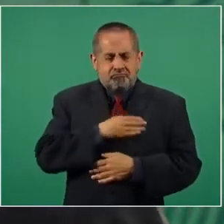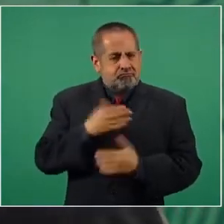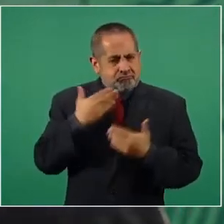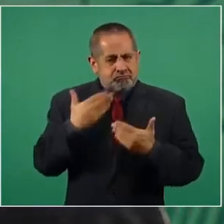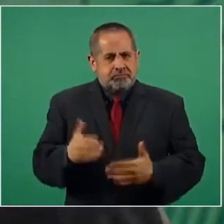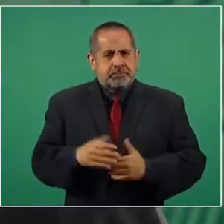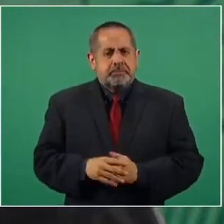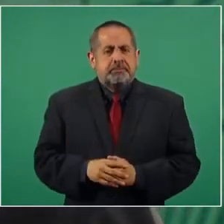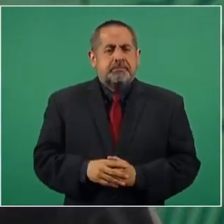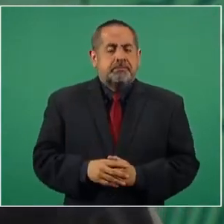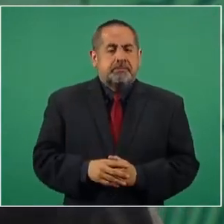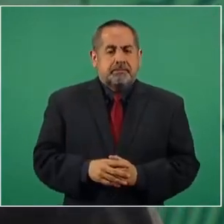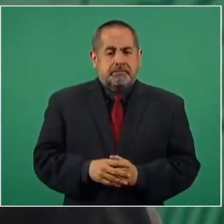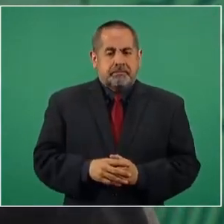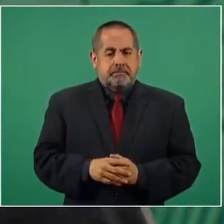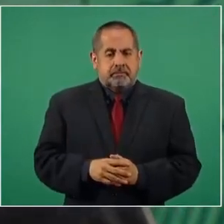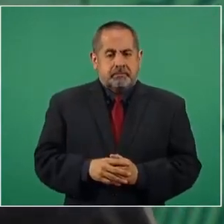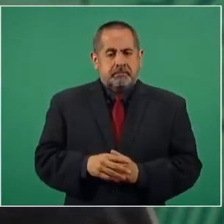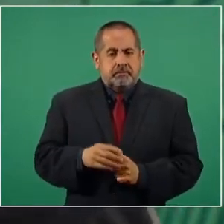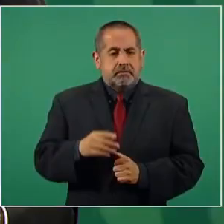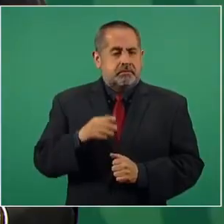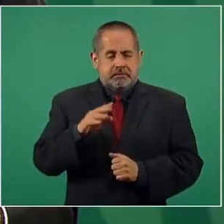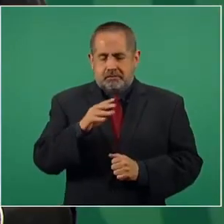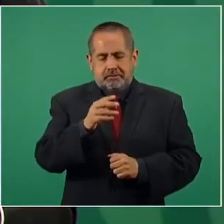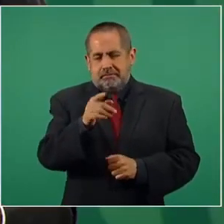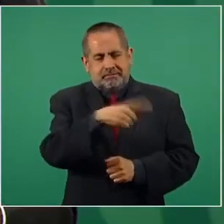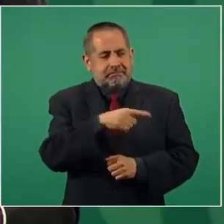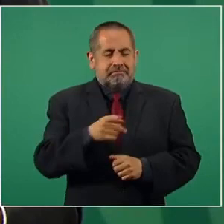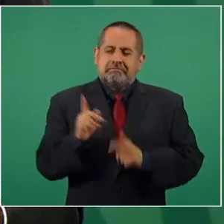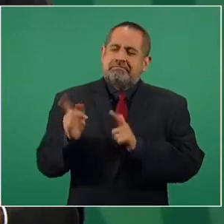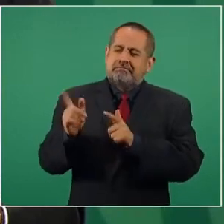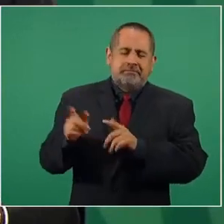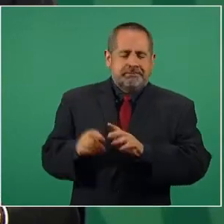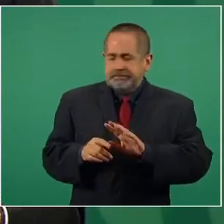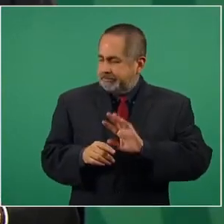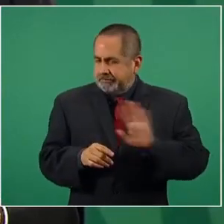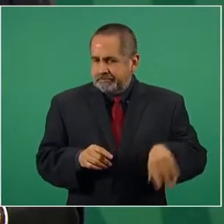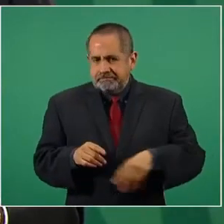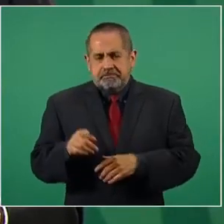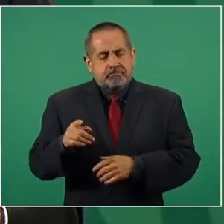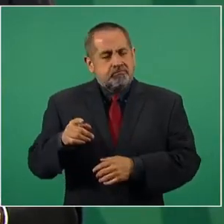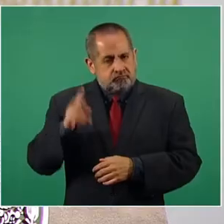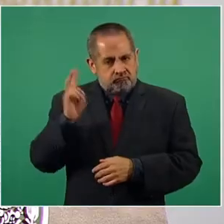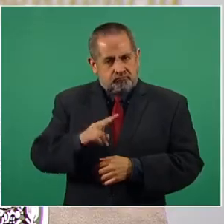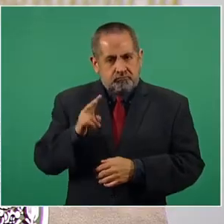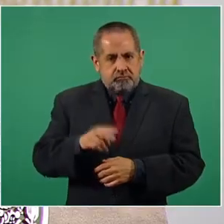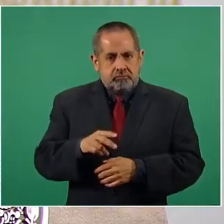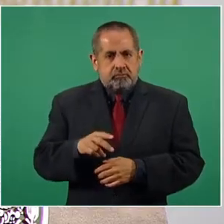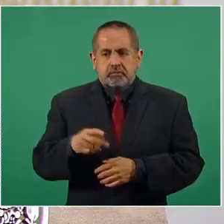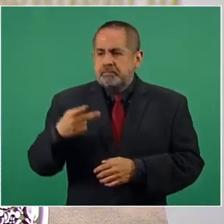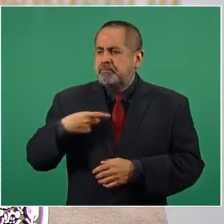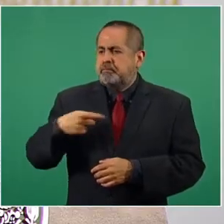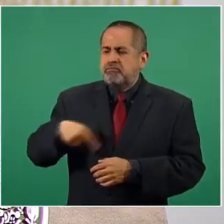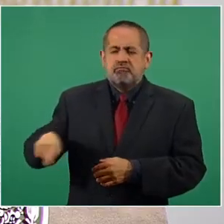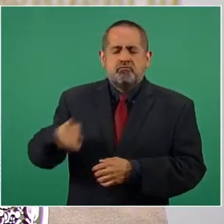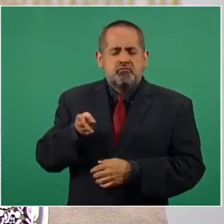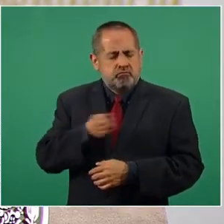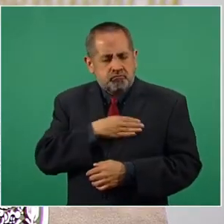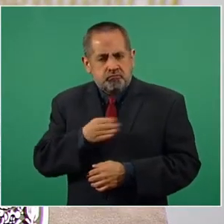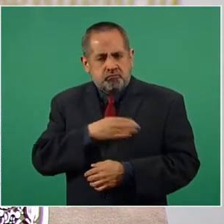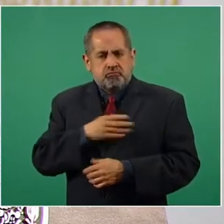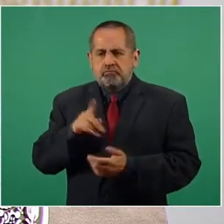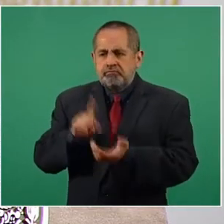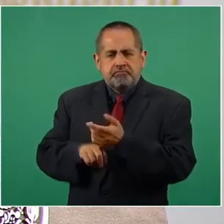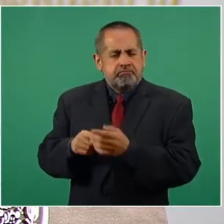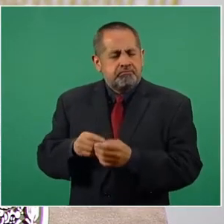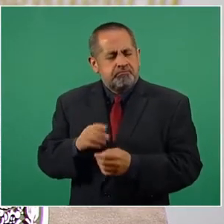aunque se burlen de mí, es el pueblo bueno, el pueblo